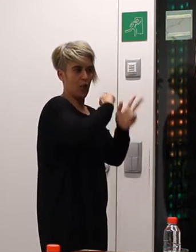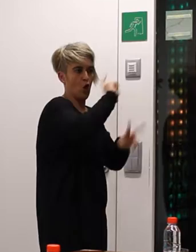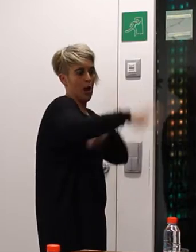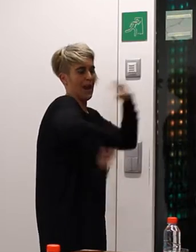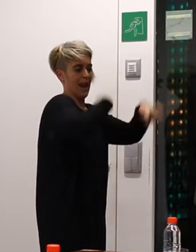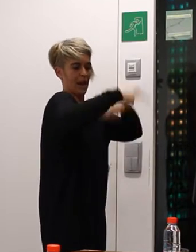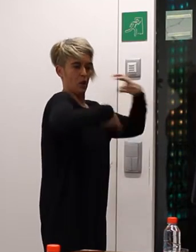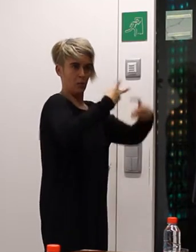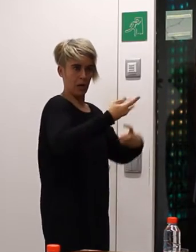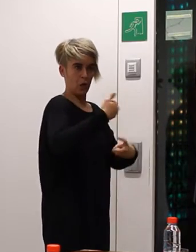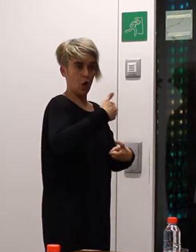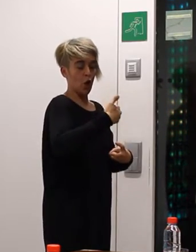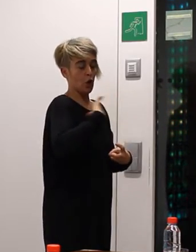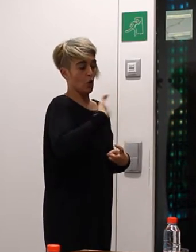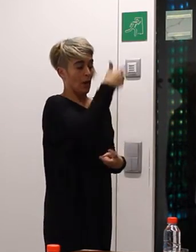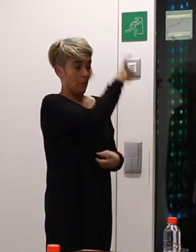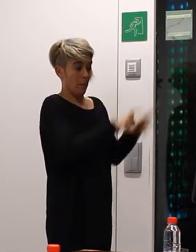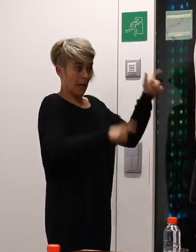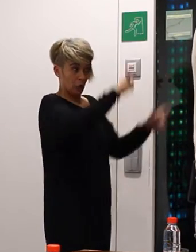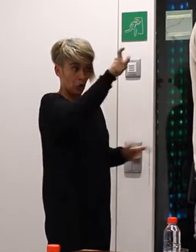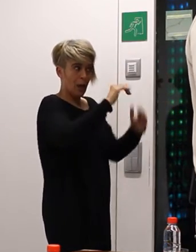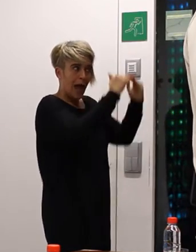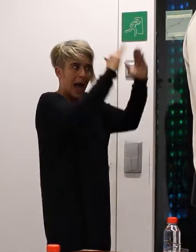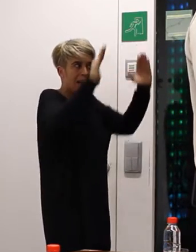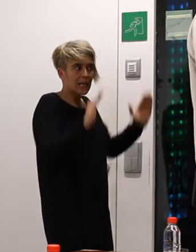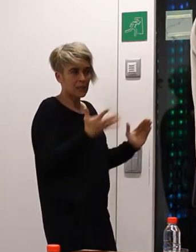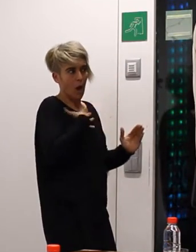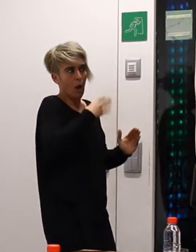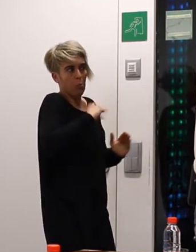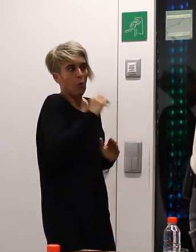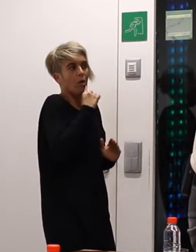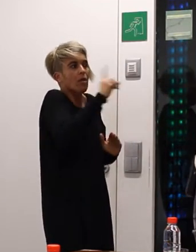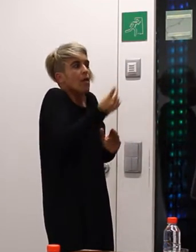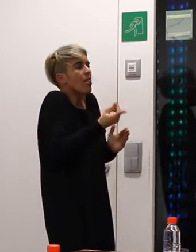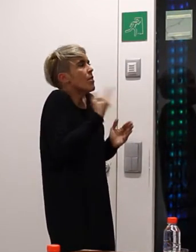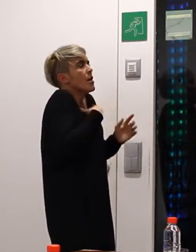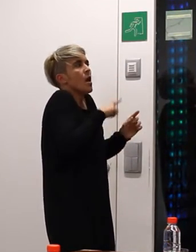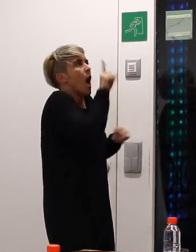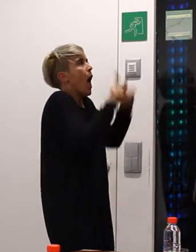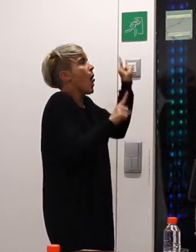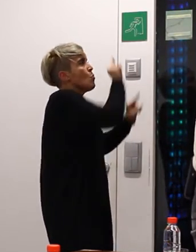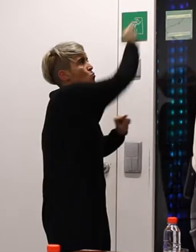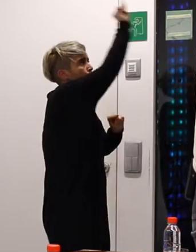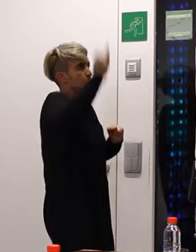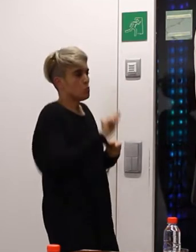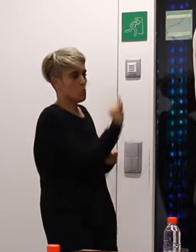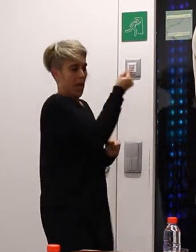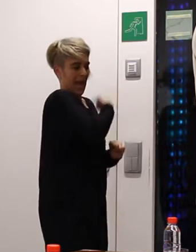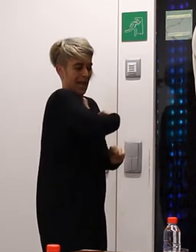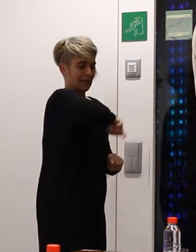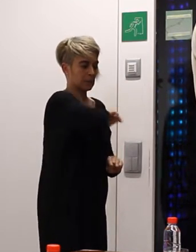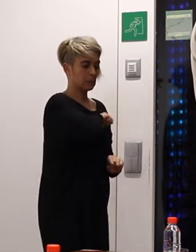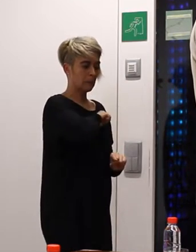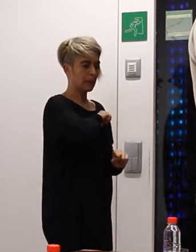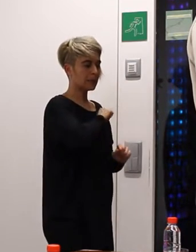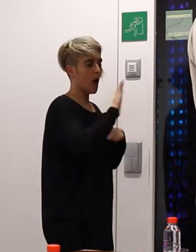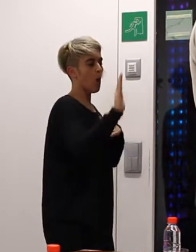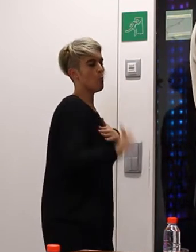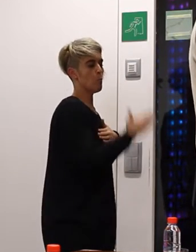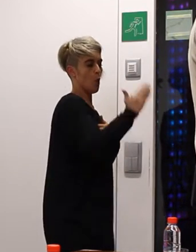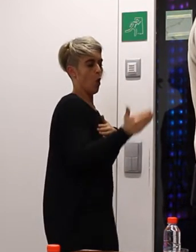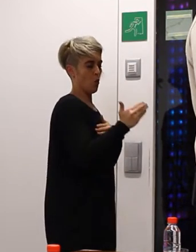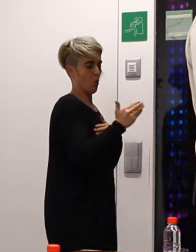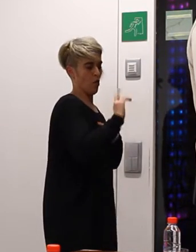la energía que ha utilizado en su casa proviene de algún punto de España donde ha sido generada de forma verde. Porque